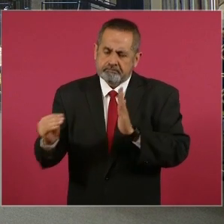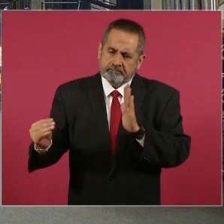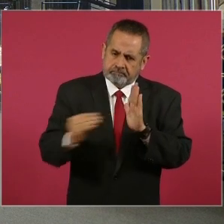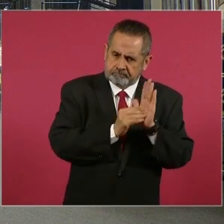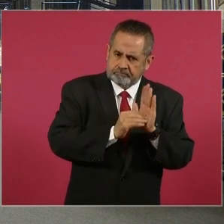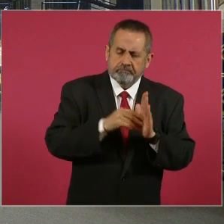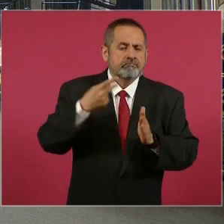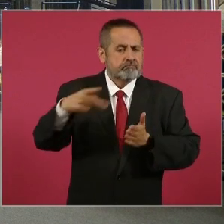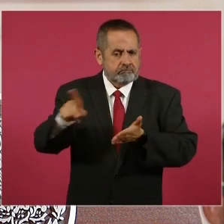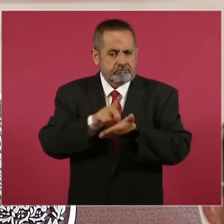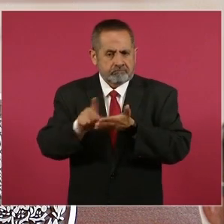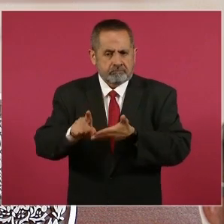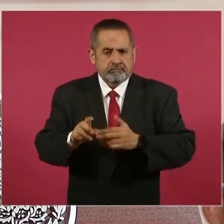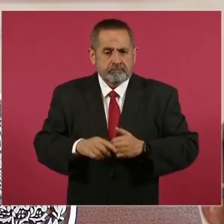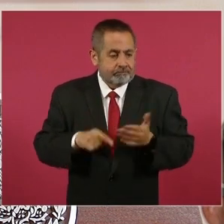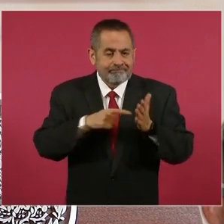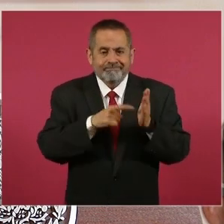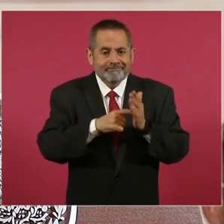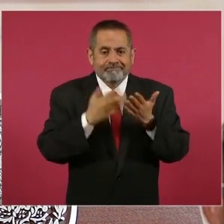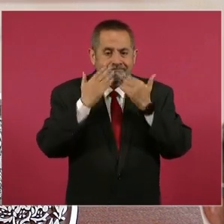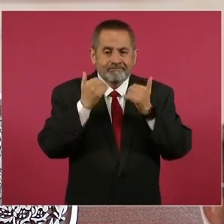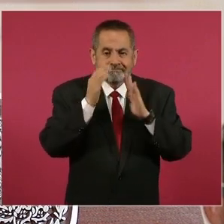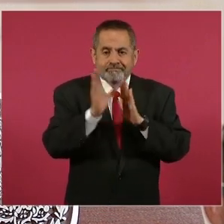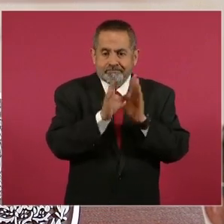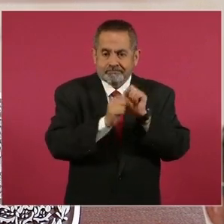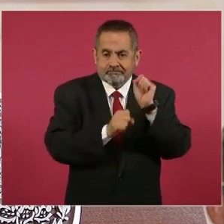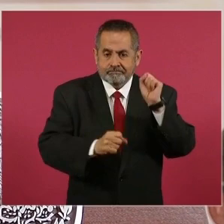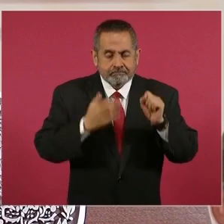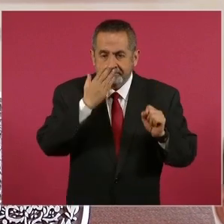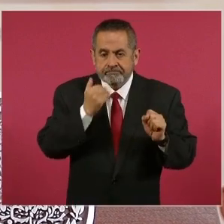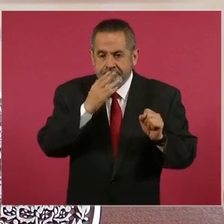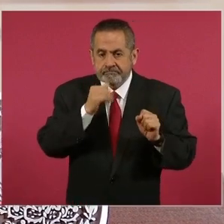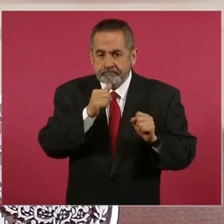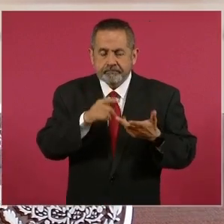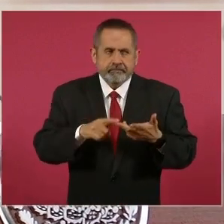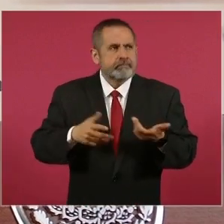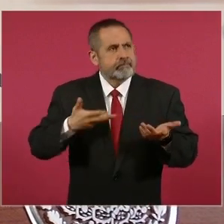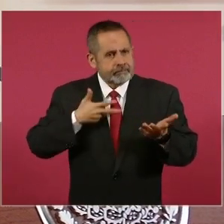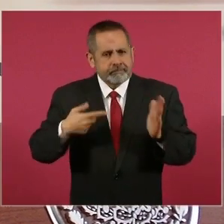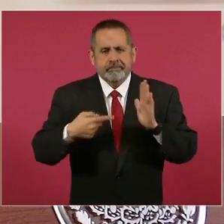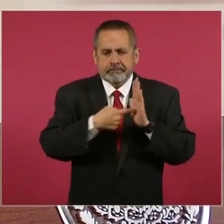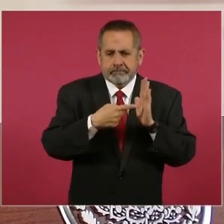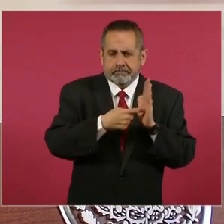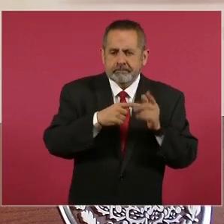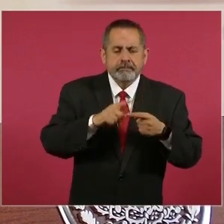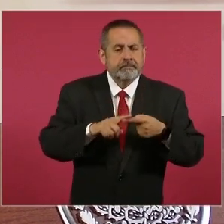discapacitados porque no está sea tenemos